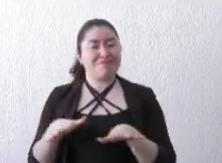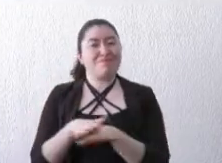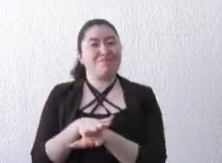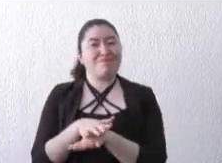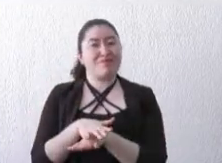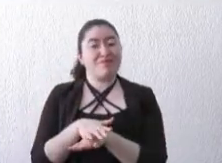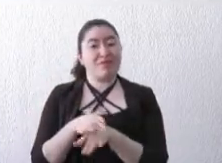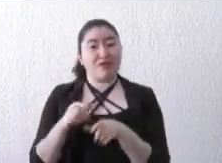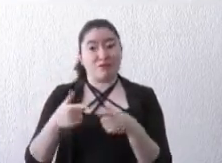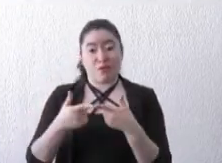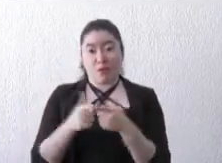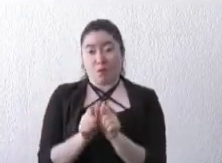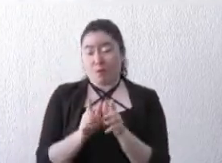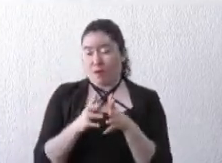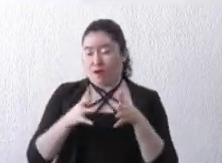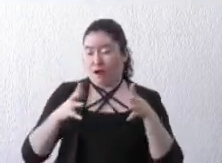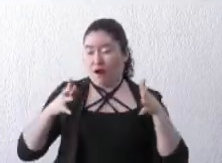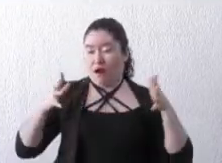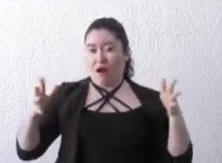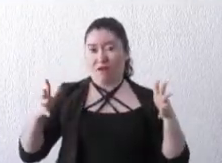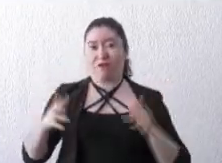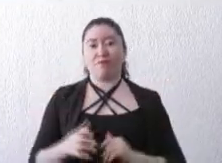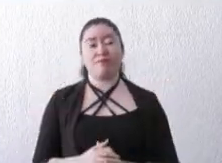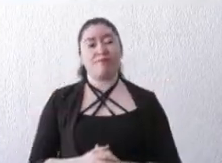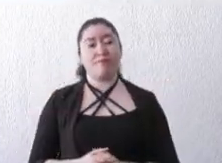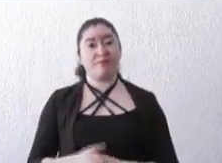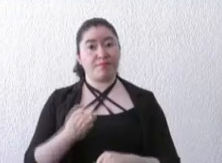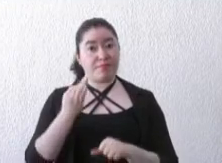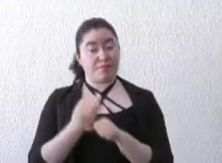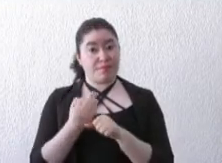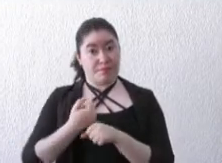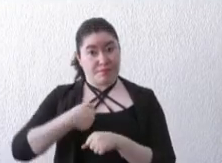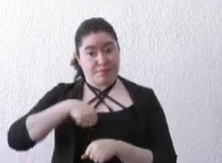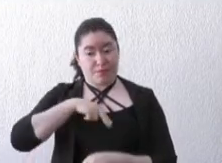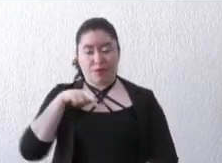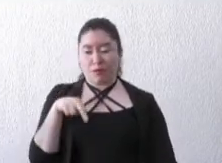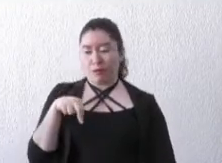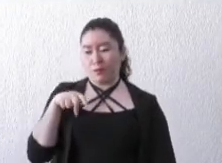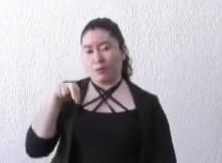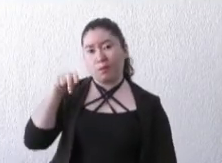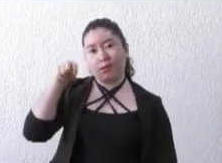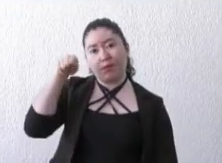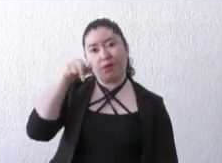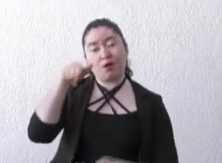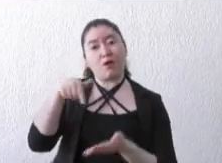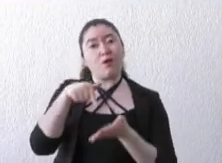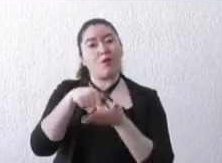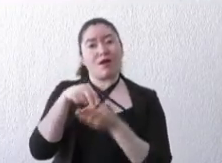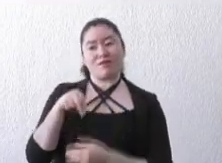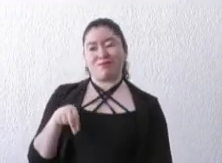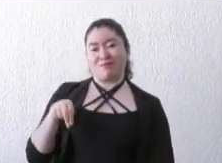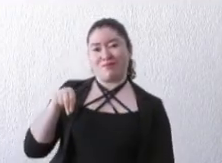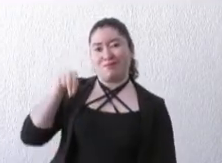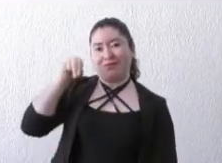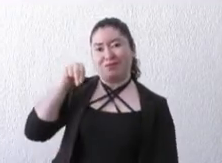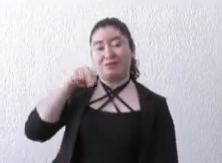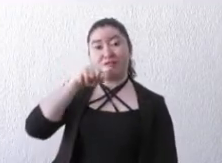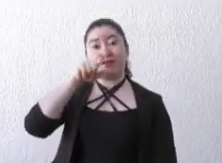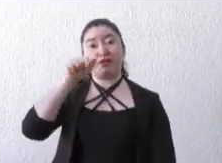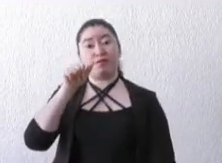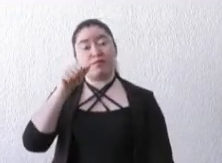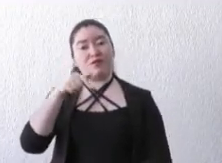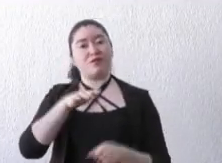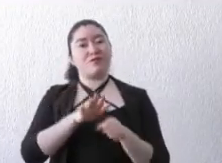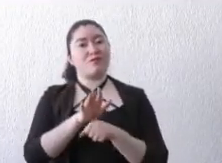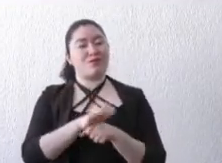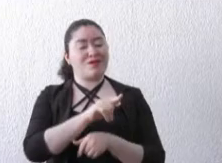para una compañía grande. A partir de ahora vamos a subir el ala norte del edificio y luego remataremos